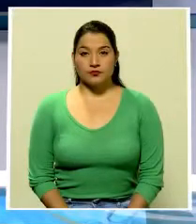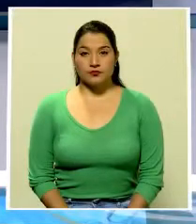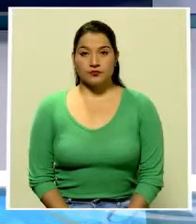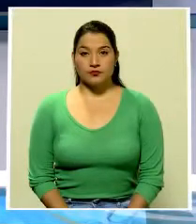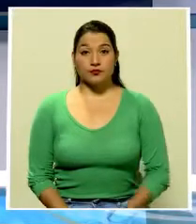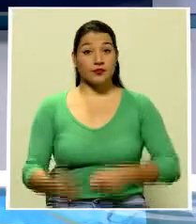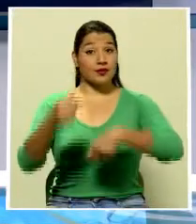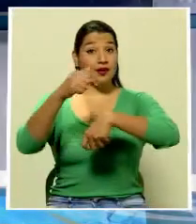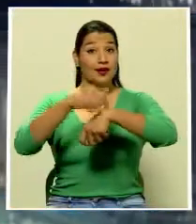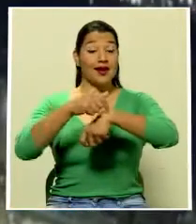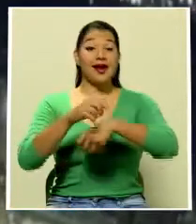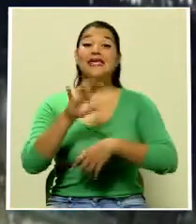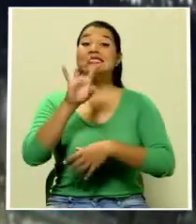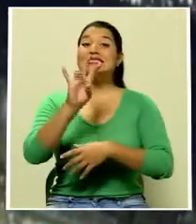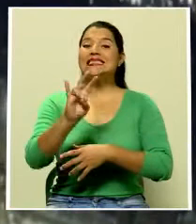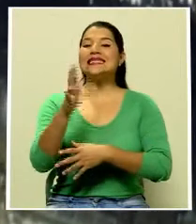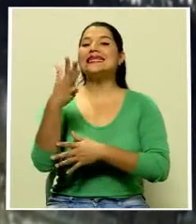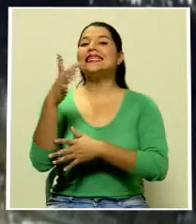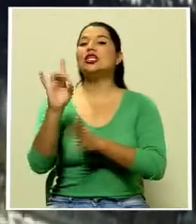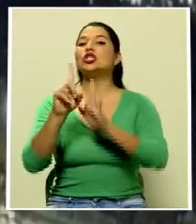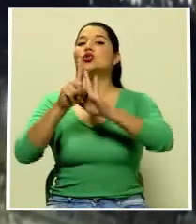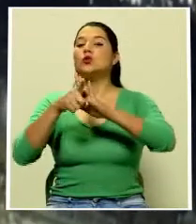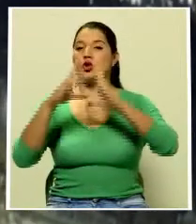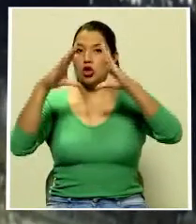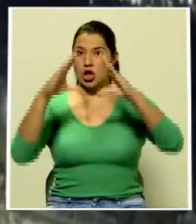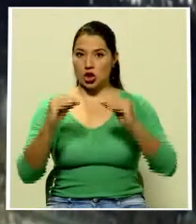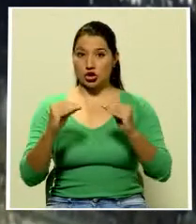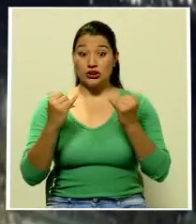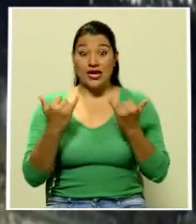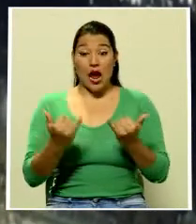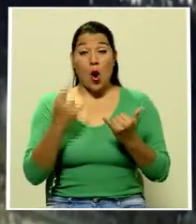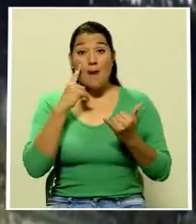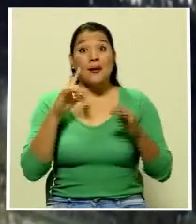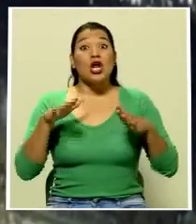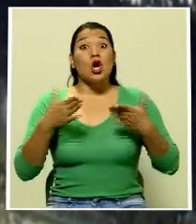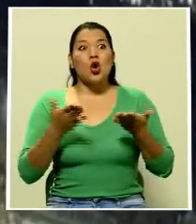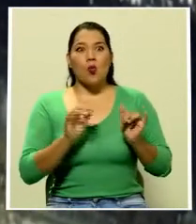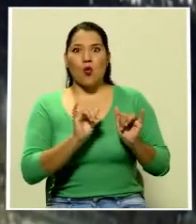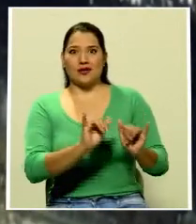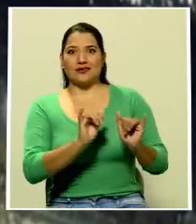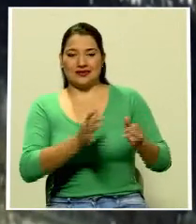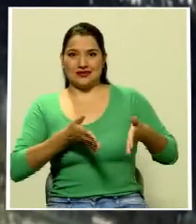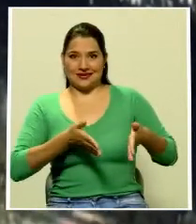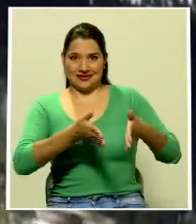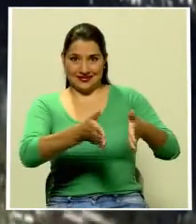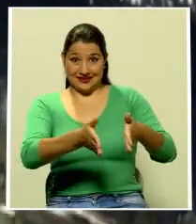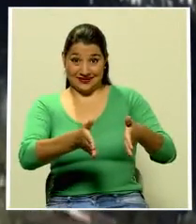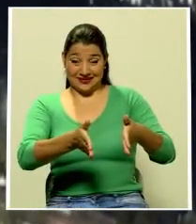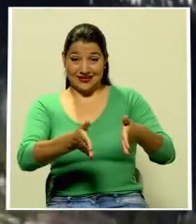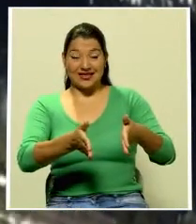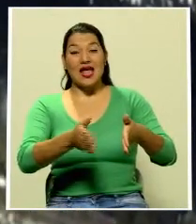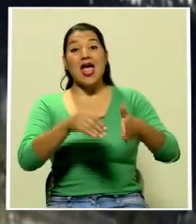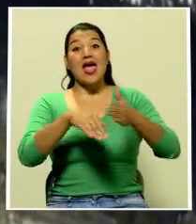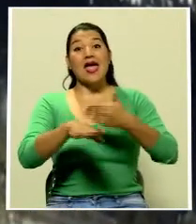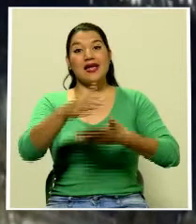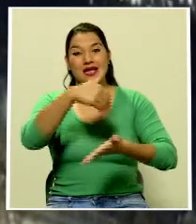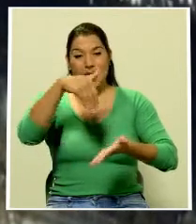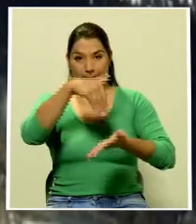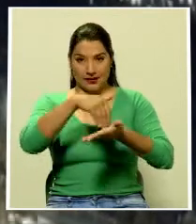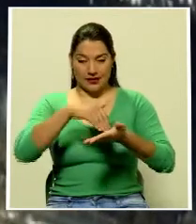Y a las 7 de la noche con 18 minutos vamos a echar un vistazo por el estado del tránsito en la